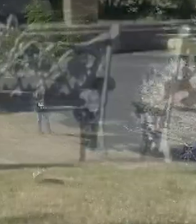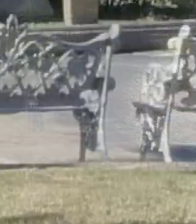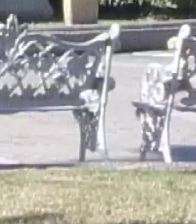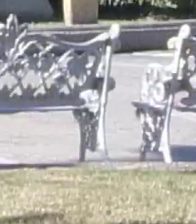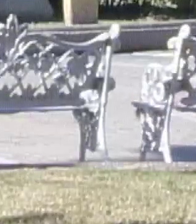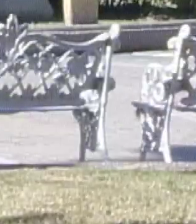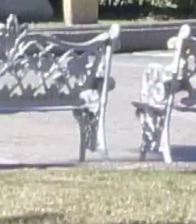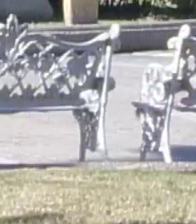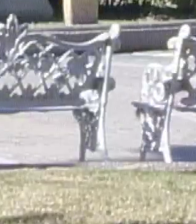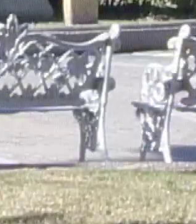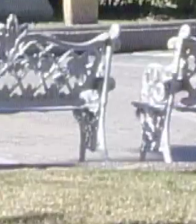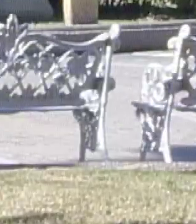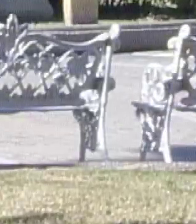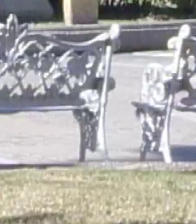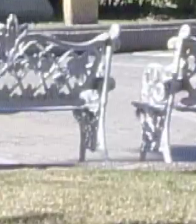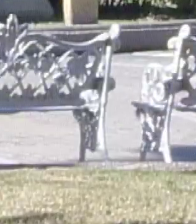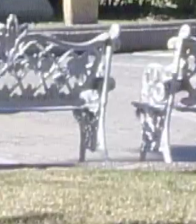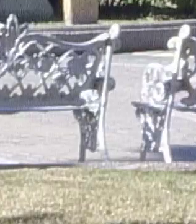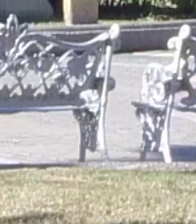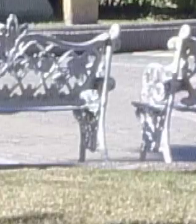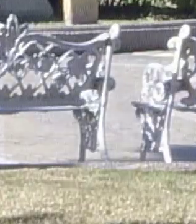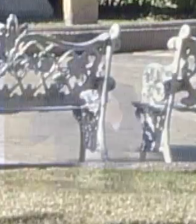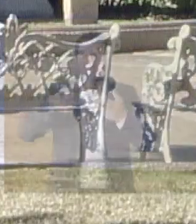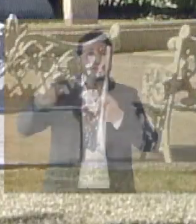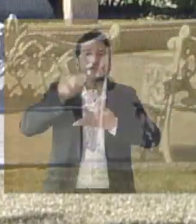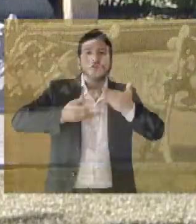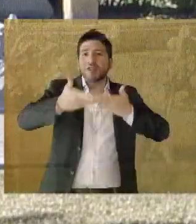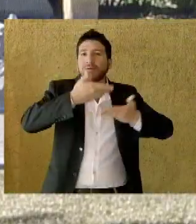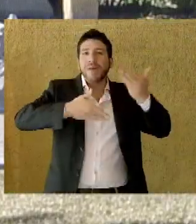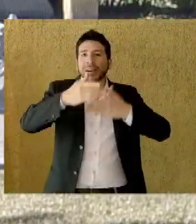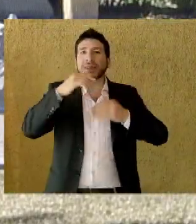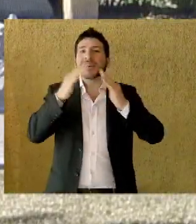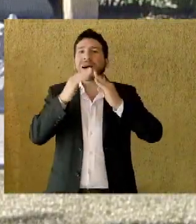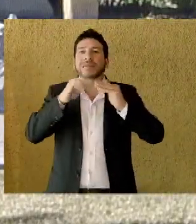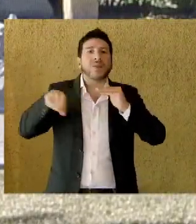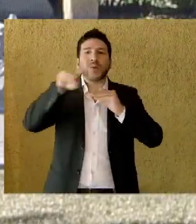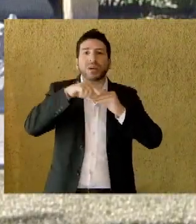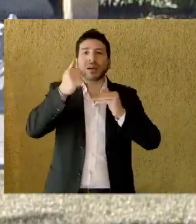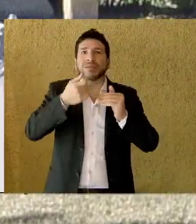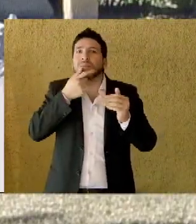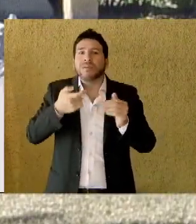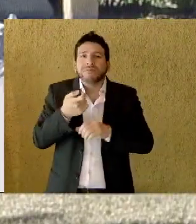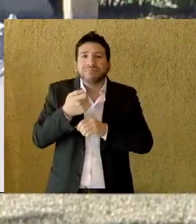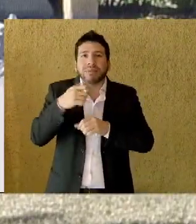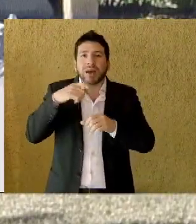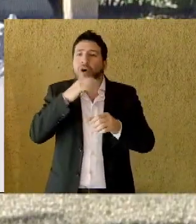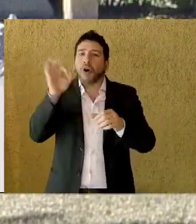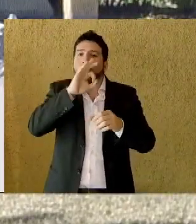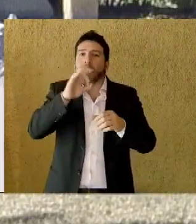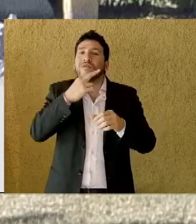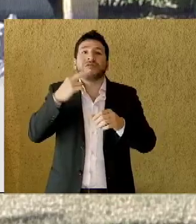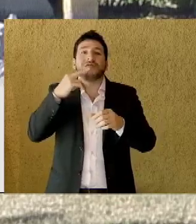Blanco es la propuesta que estamos compartiendo con todos los mendocinos que están en sus casas. Bueno, ¿cuántos estarán descorchando ya un vino, un